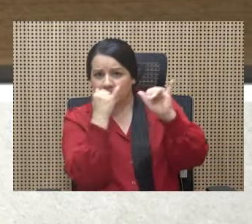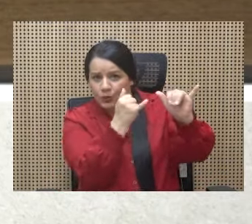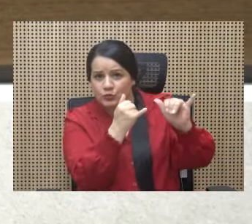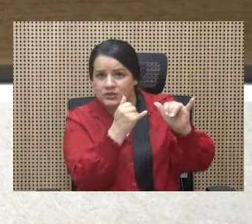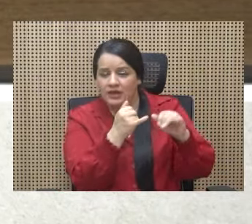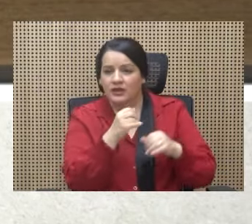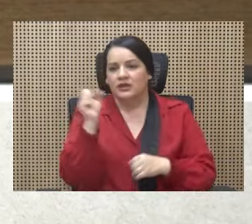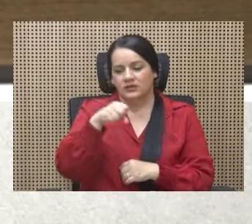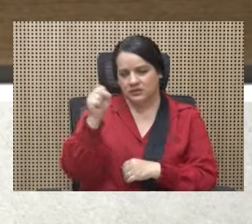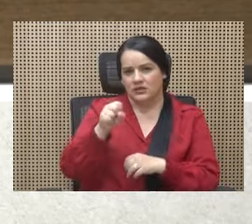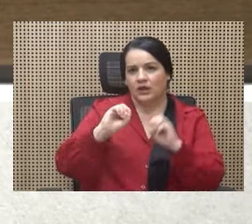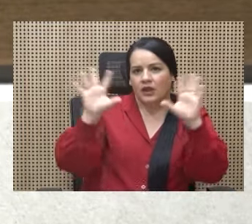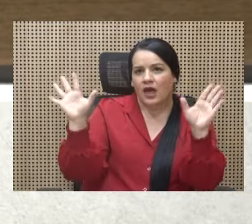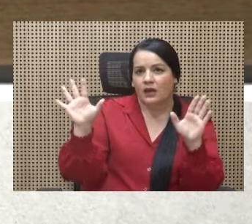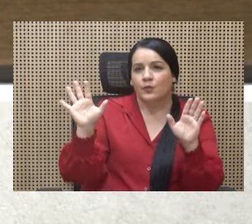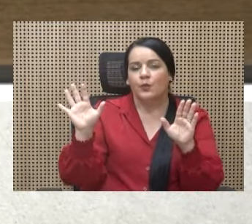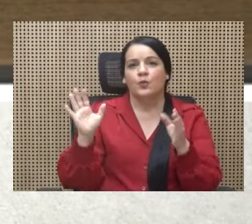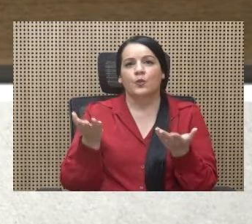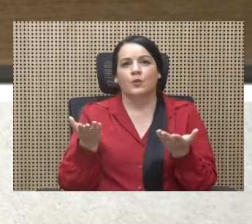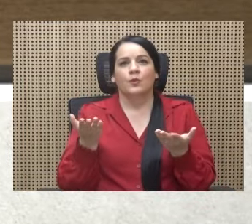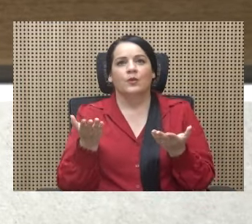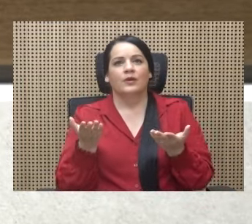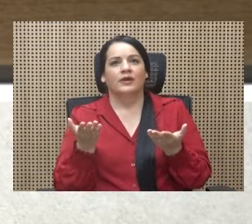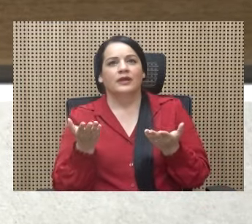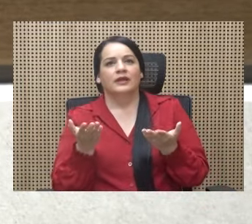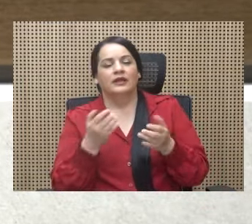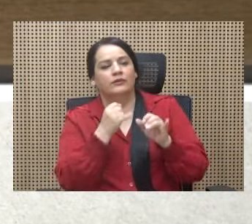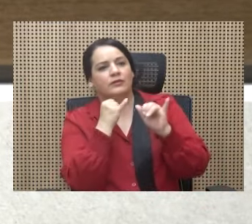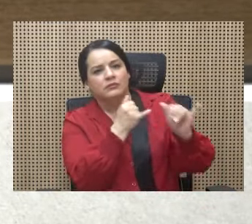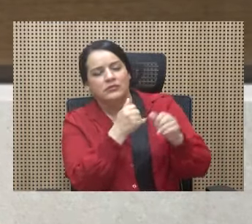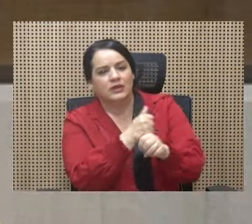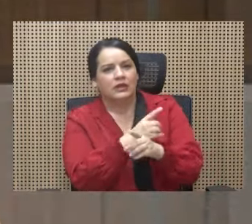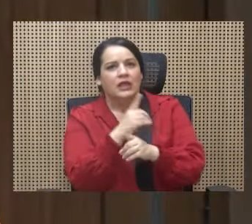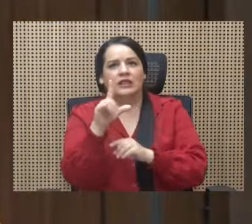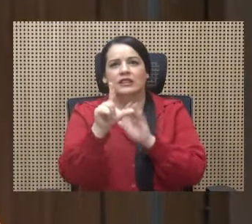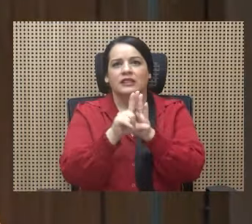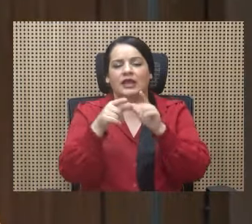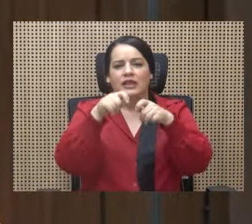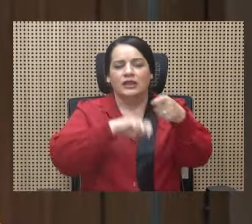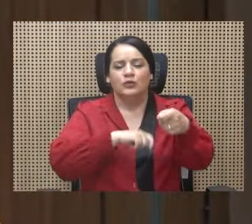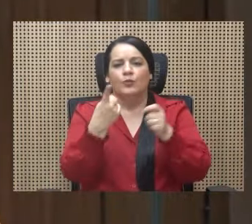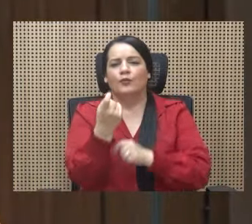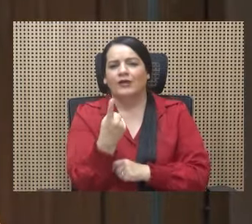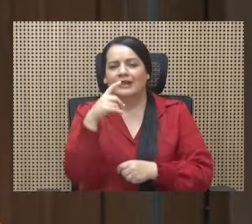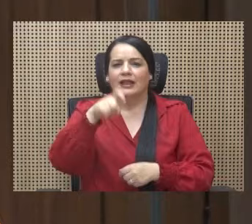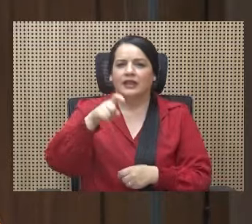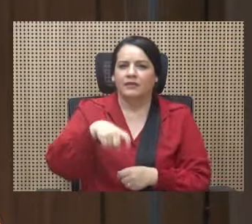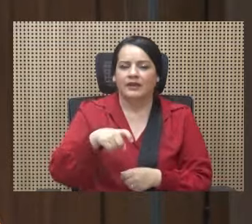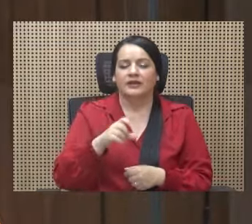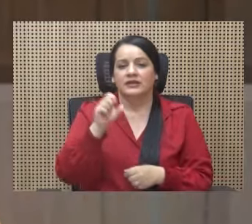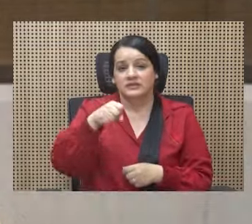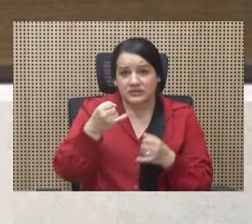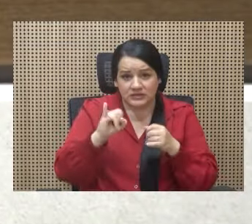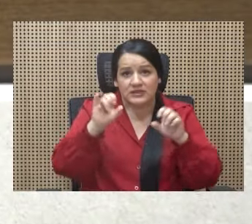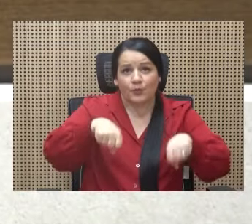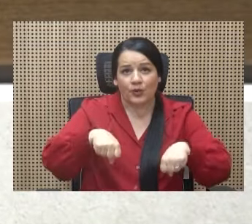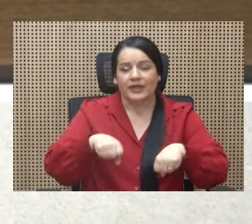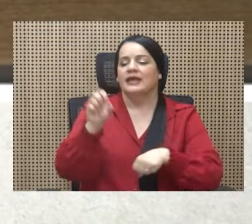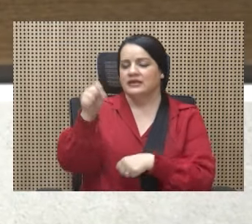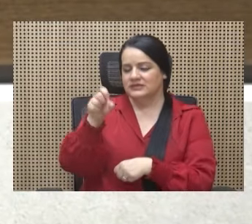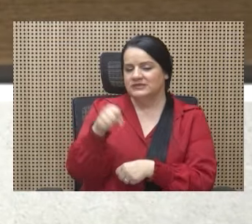que se hayan denuncias por falta del deber si pueden contesto Sí en